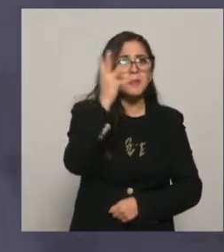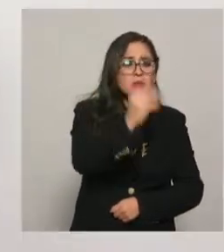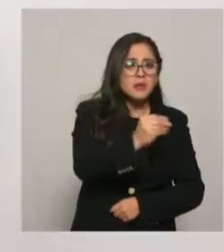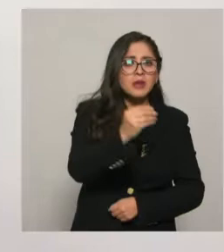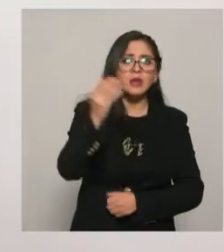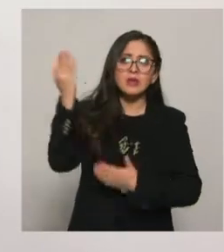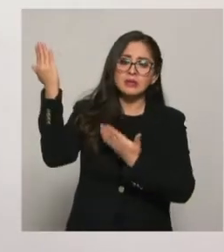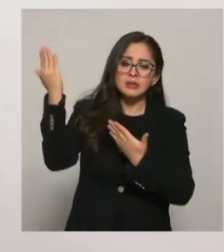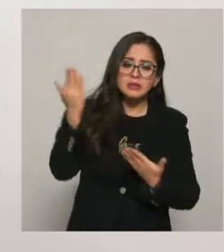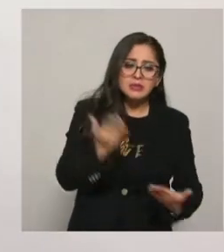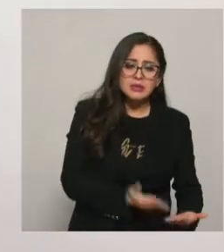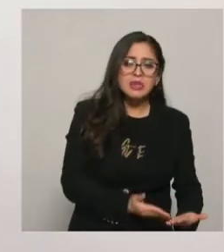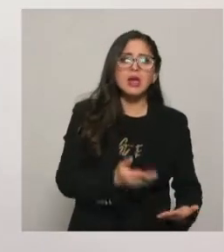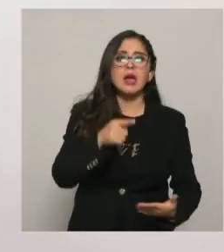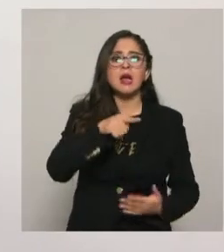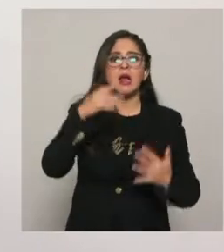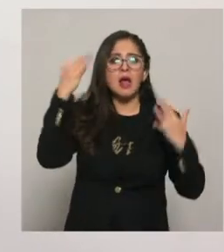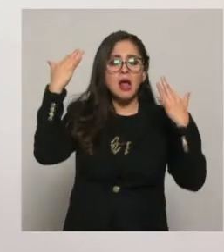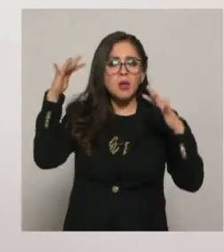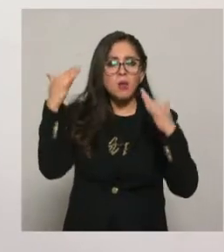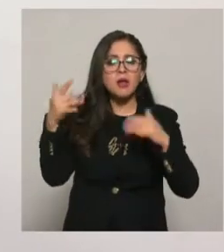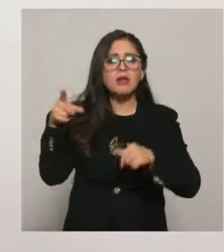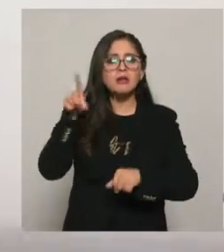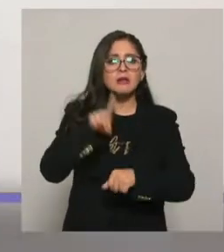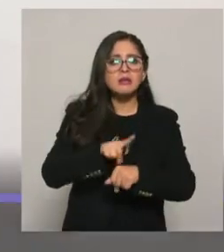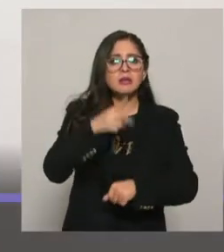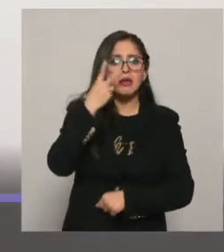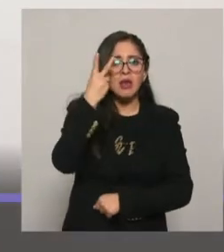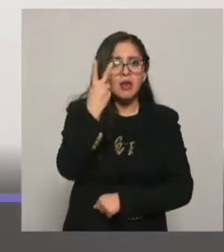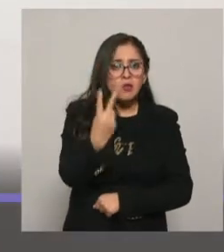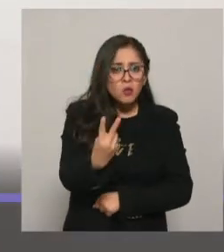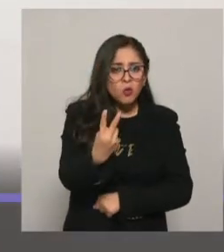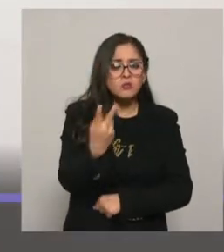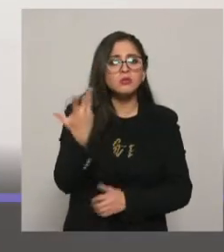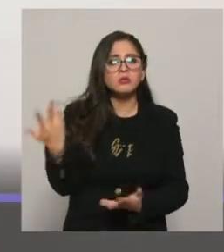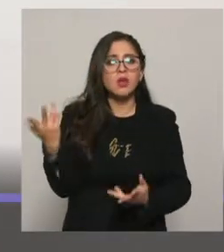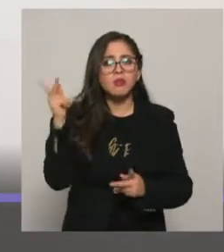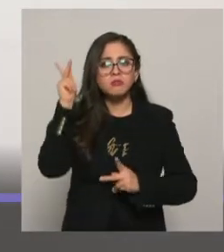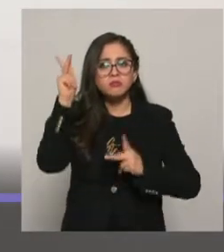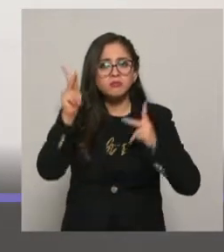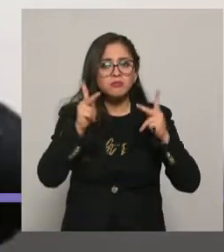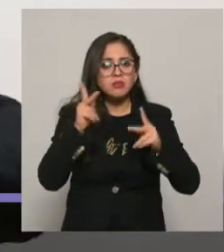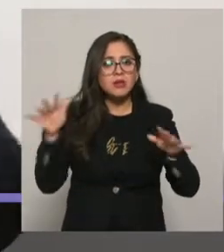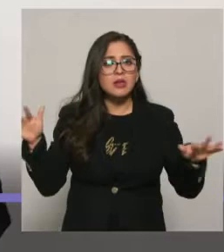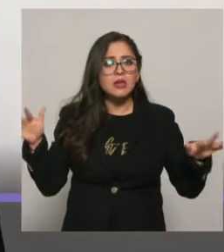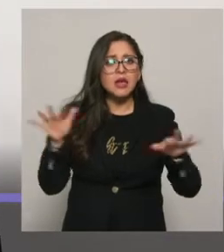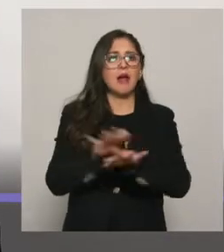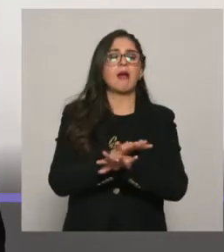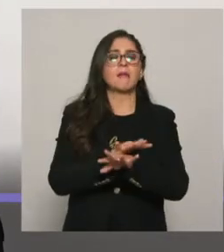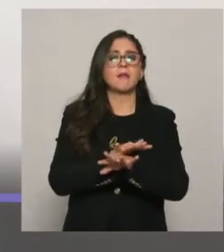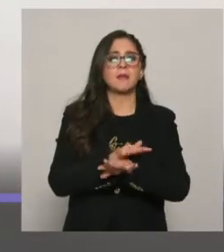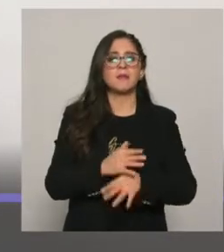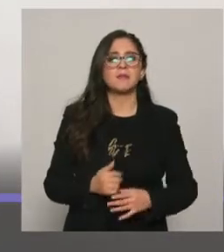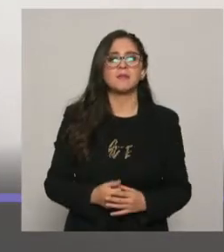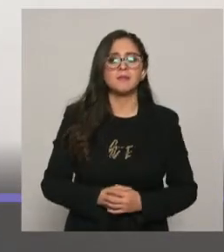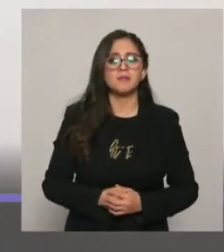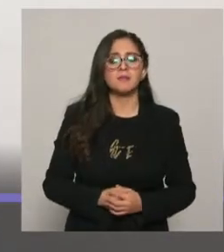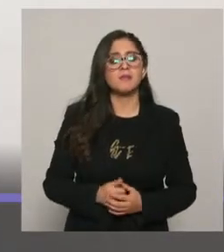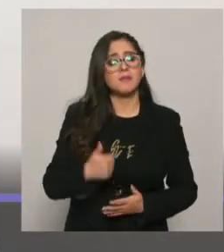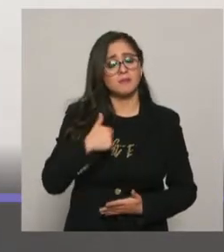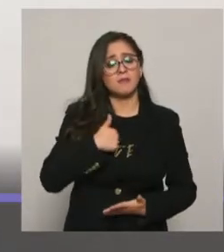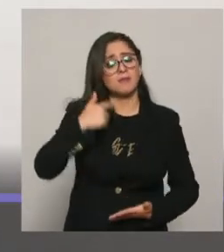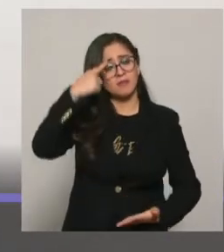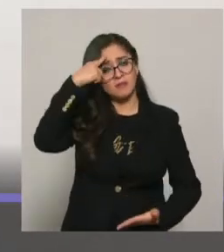El día 2 se retiran de esta visita, ¿no?, hacia los vivos. Pero yo creo que